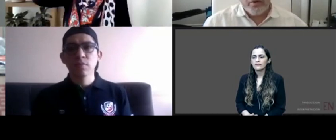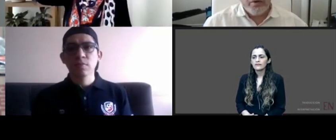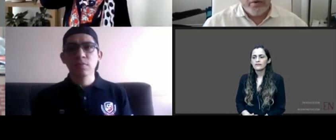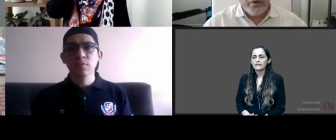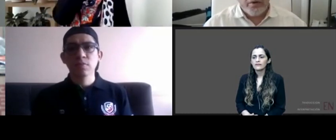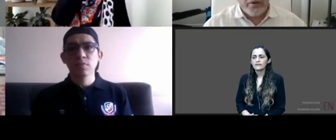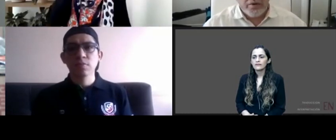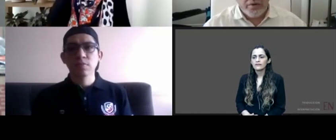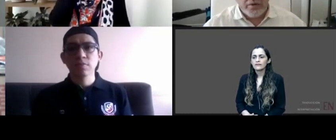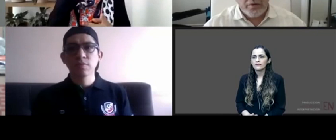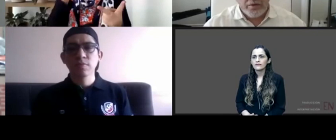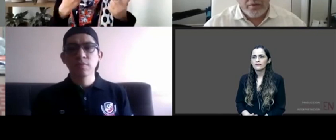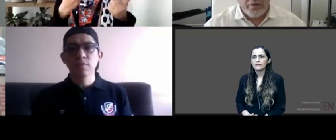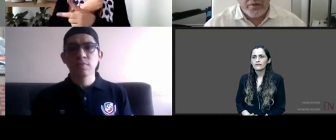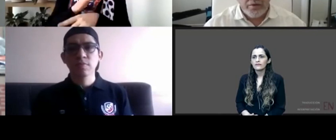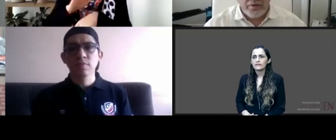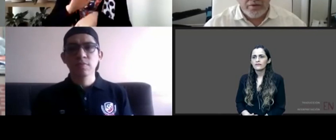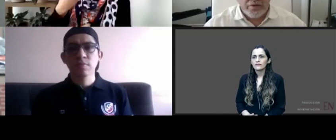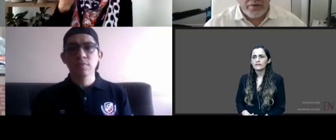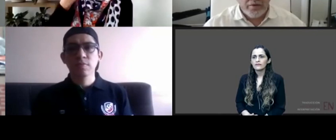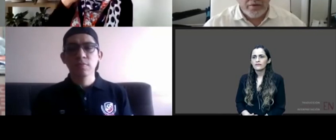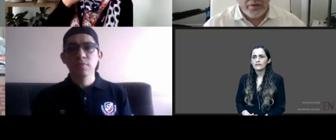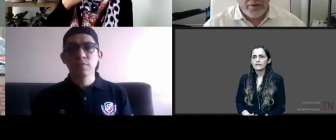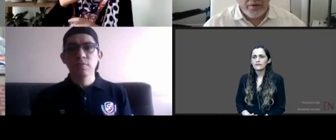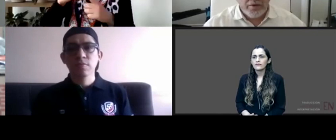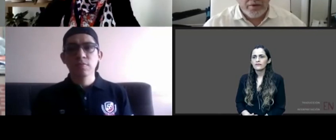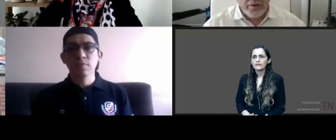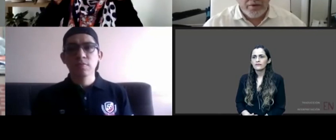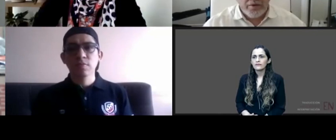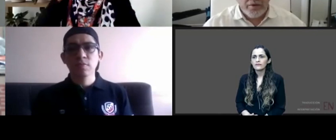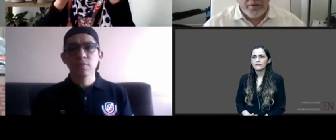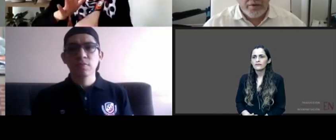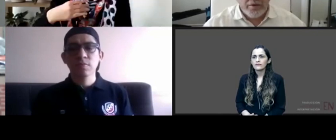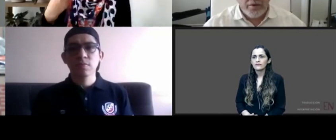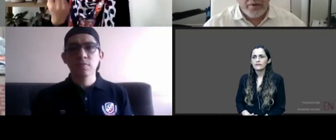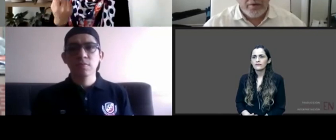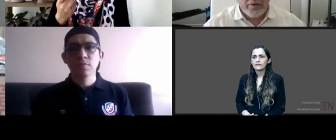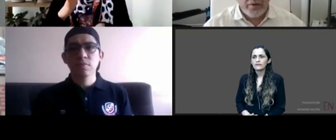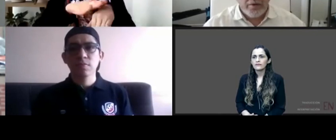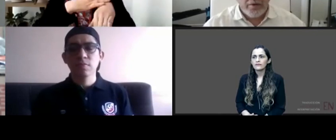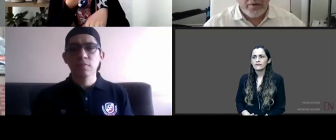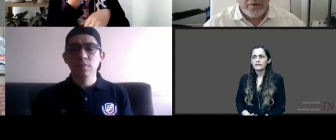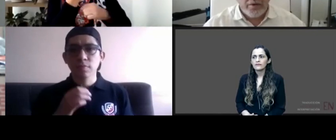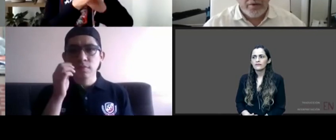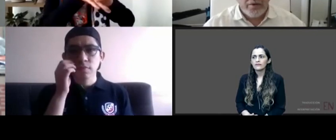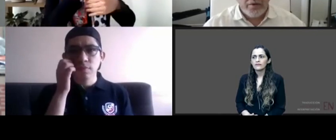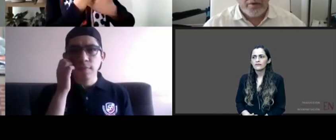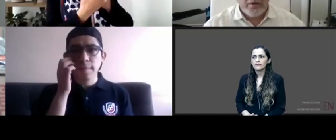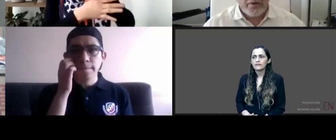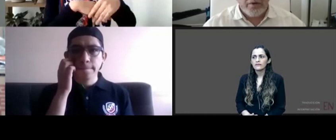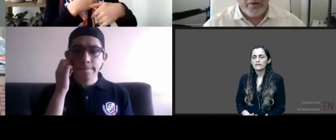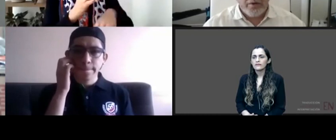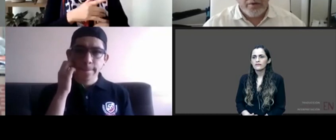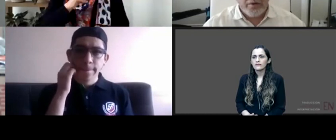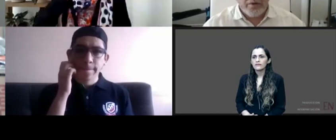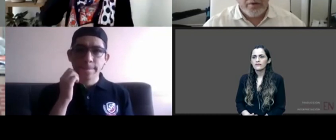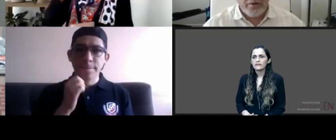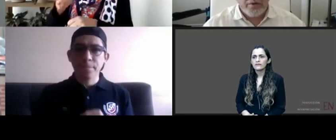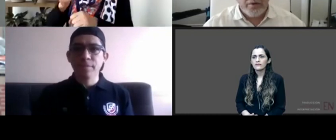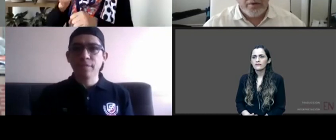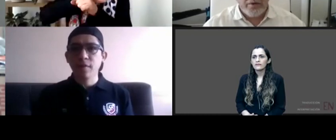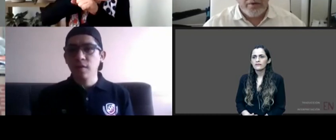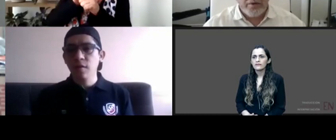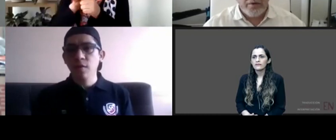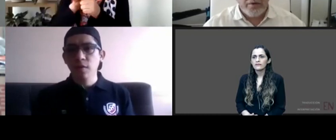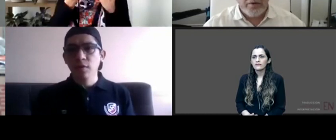esta parte de la familia o no. Muchas veces los papás están hablando y hablando y hablando y los chicos sordos se